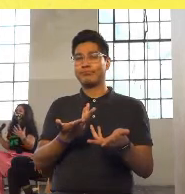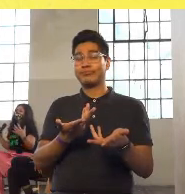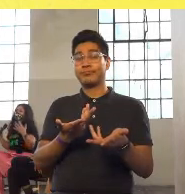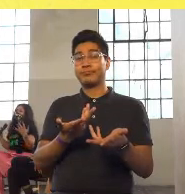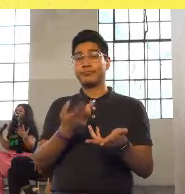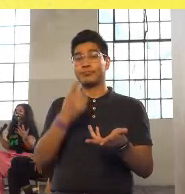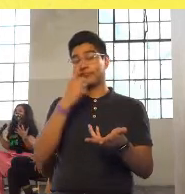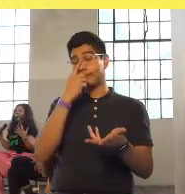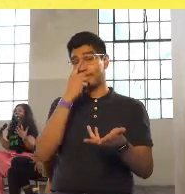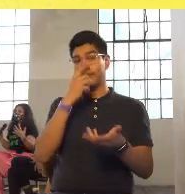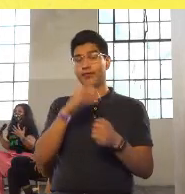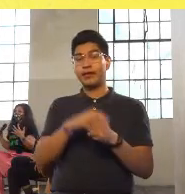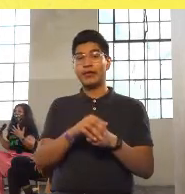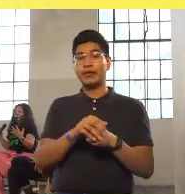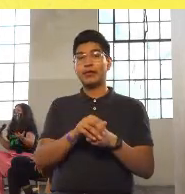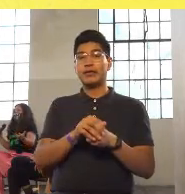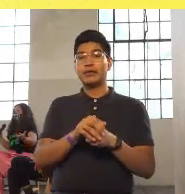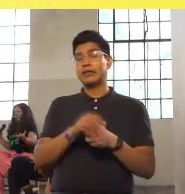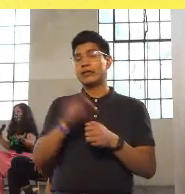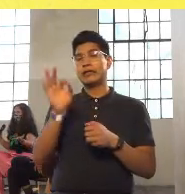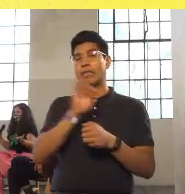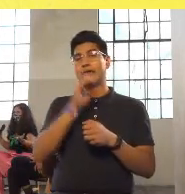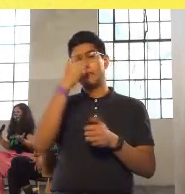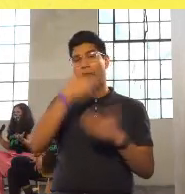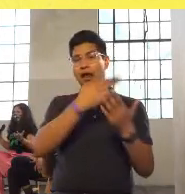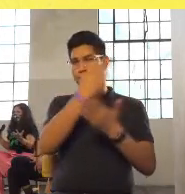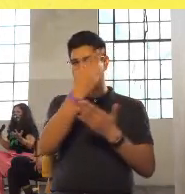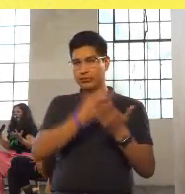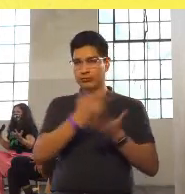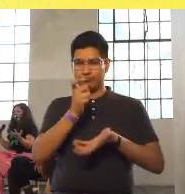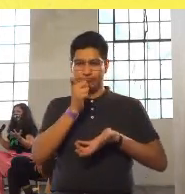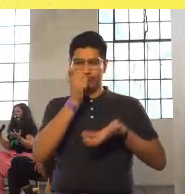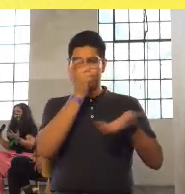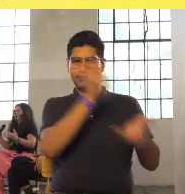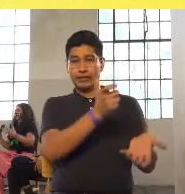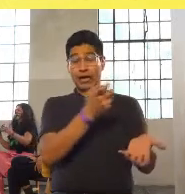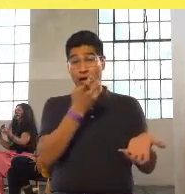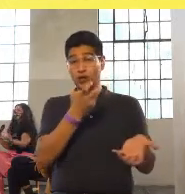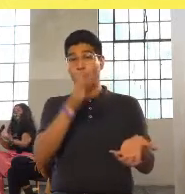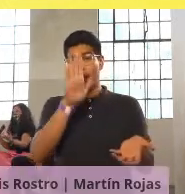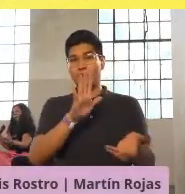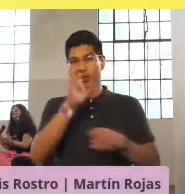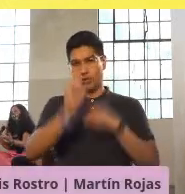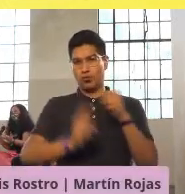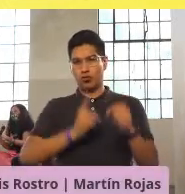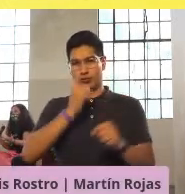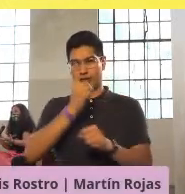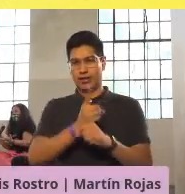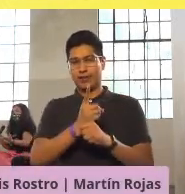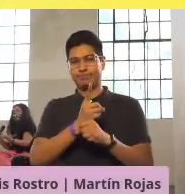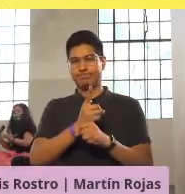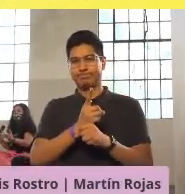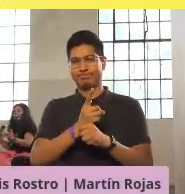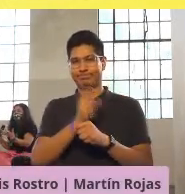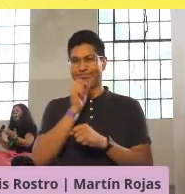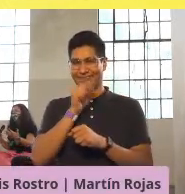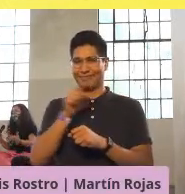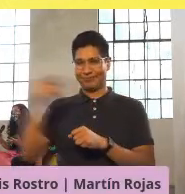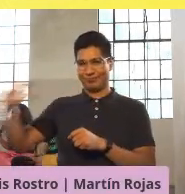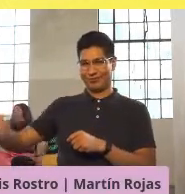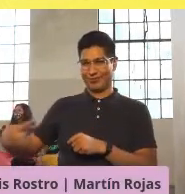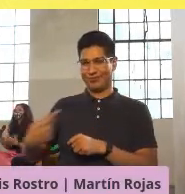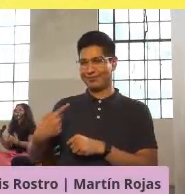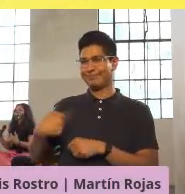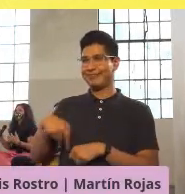los recursos desde diseño también sea una oportunidad. Y de pronto creo que en ese sentido la pregunta es muy interesante, porque sí